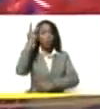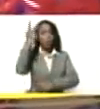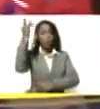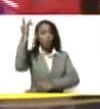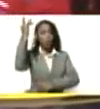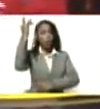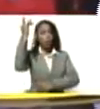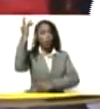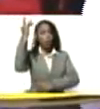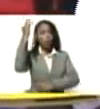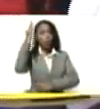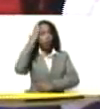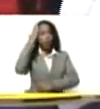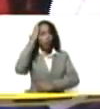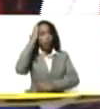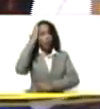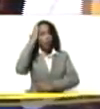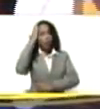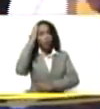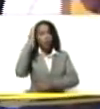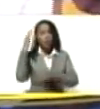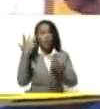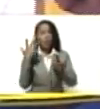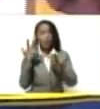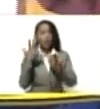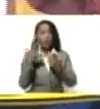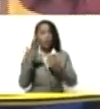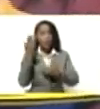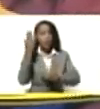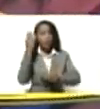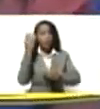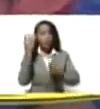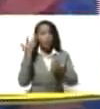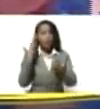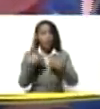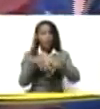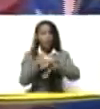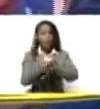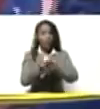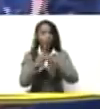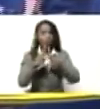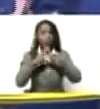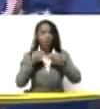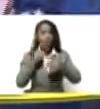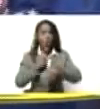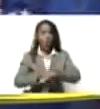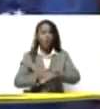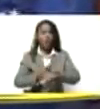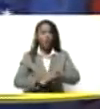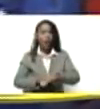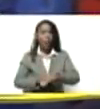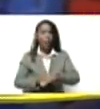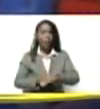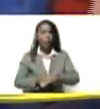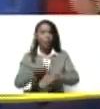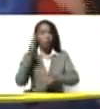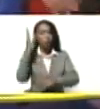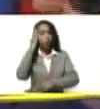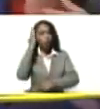ocasionar todas estas medidas de bloqueo comercial financiero a los servicios